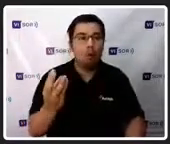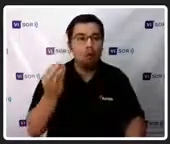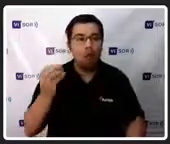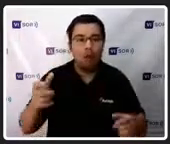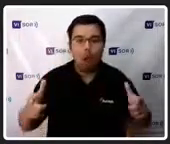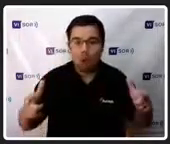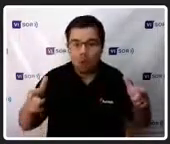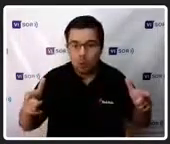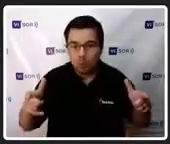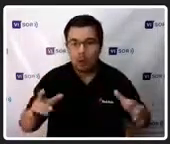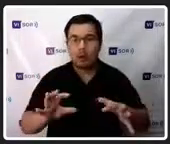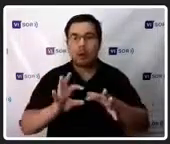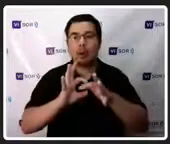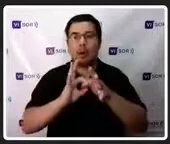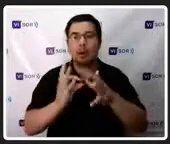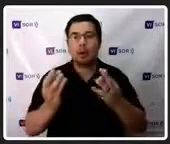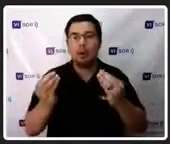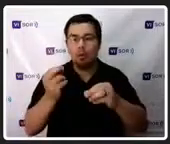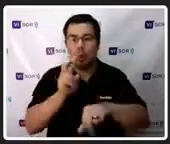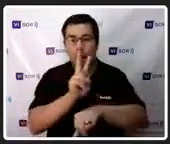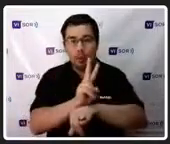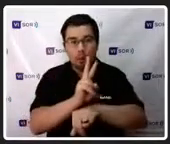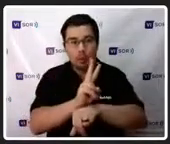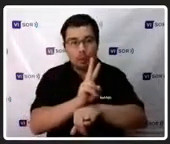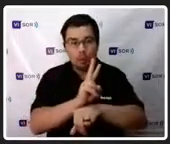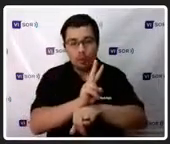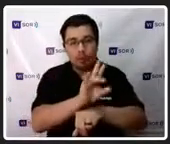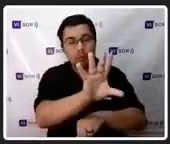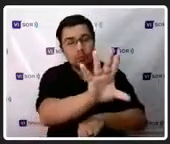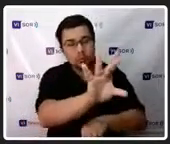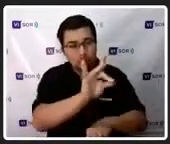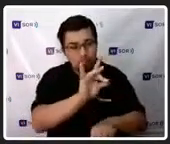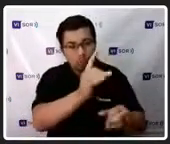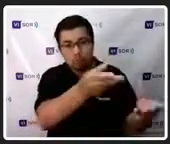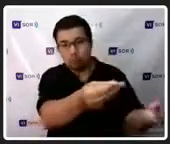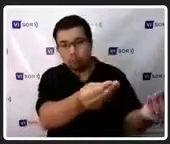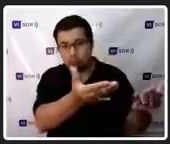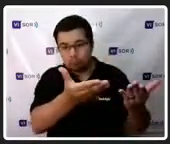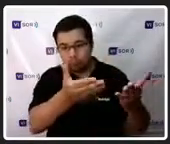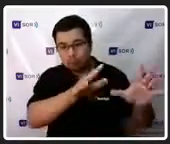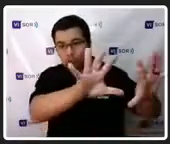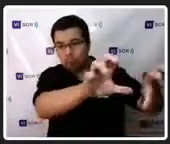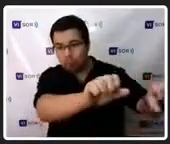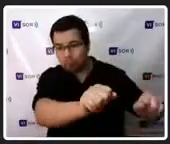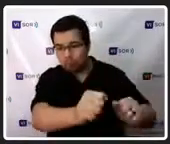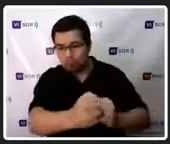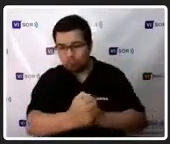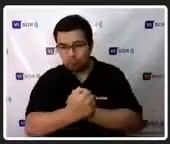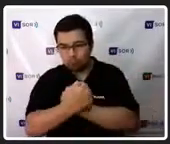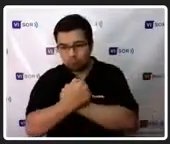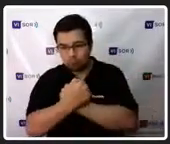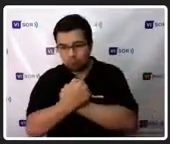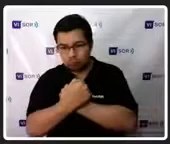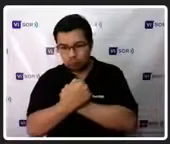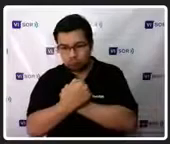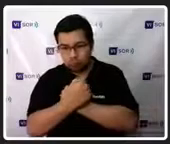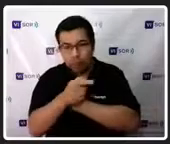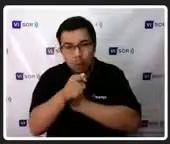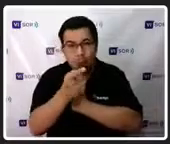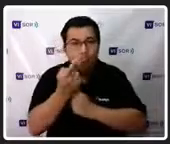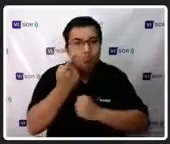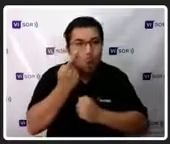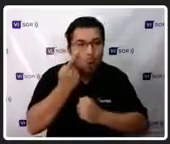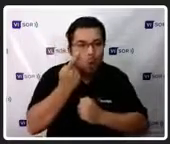profes que te acogen y te van recibiendo súper bien, te vas reencantando y como enamorando de la carrera en verdad. Y en